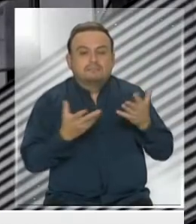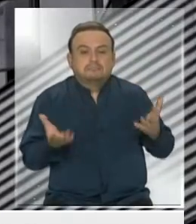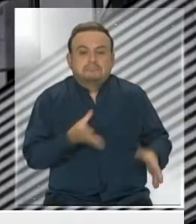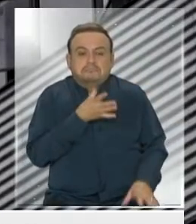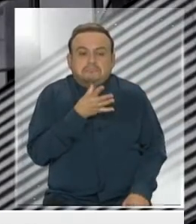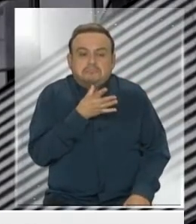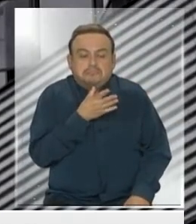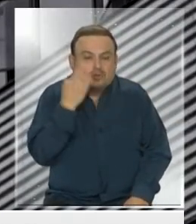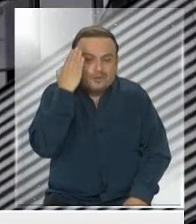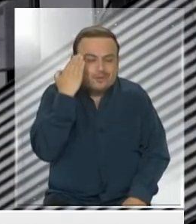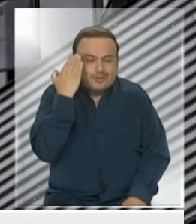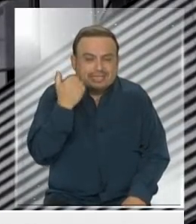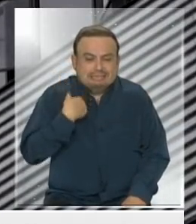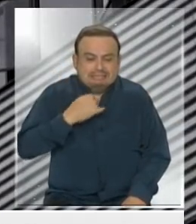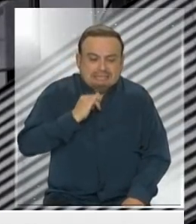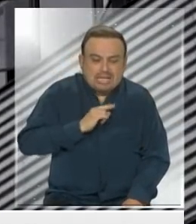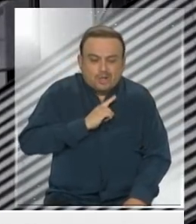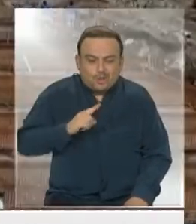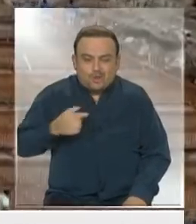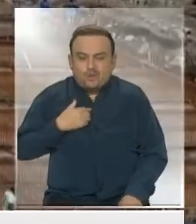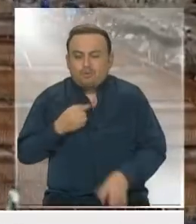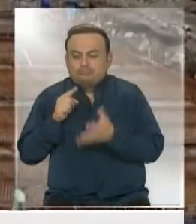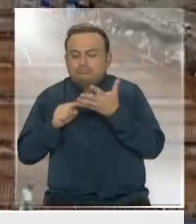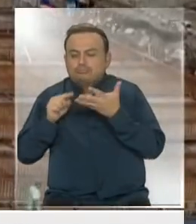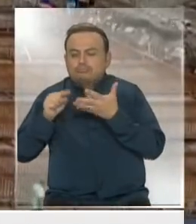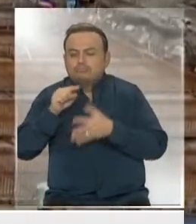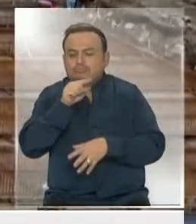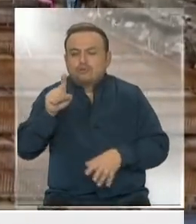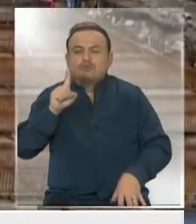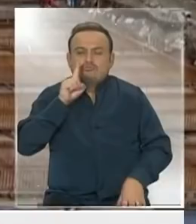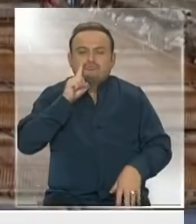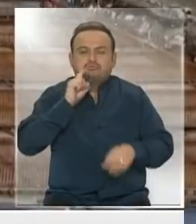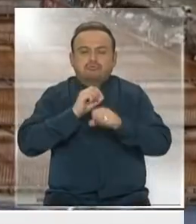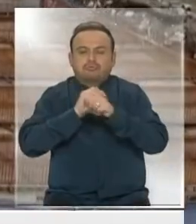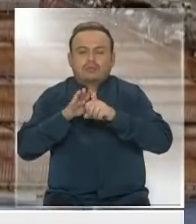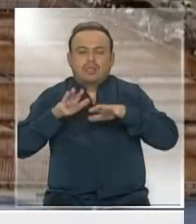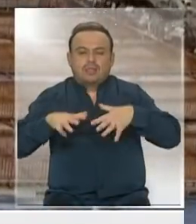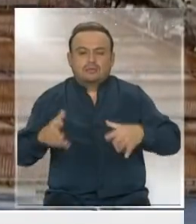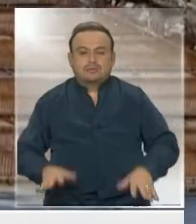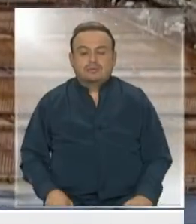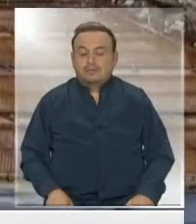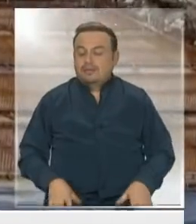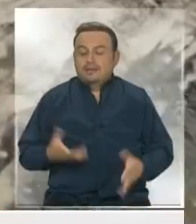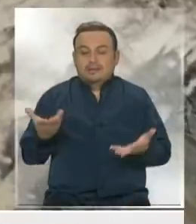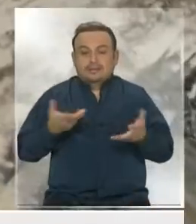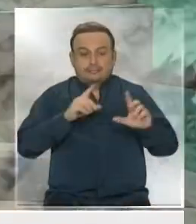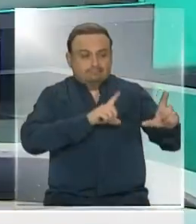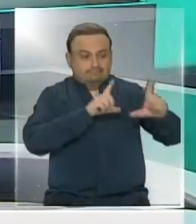hay claridad respecto a cuántas personas en realidad están contagiadas por COVID-19. Así es. Sin duda, las